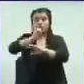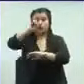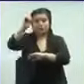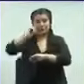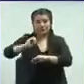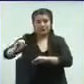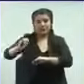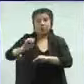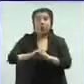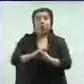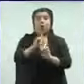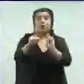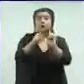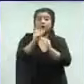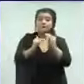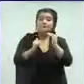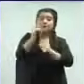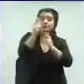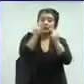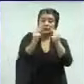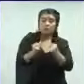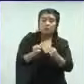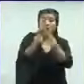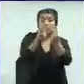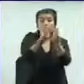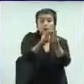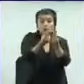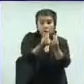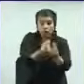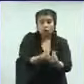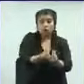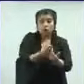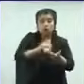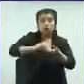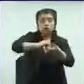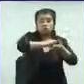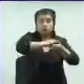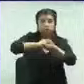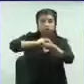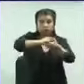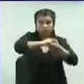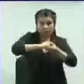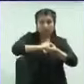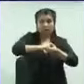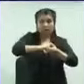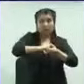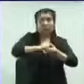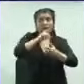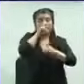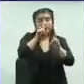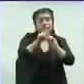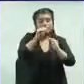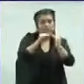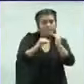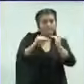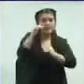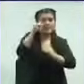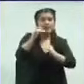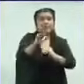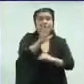137.8% de incremento en el Fondo Social de Solidaridad y luego los incrementos que giran en torno